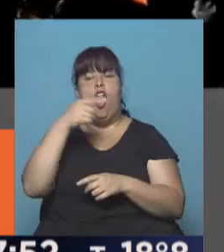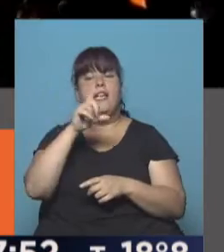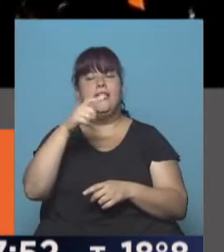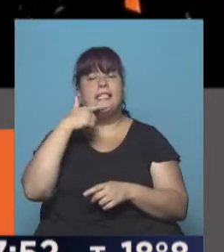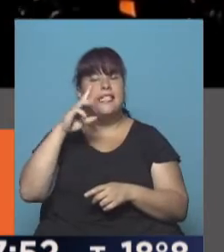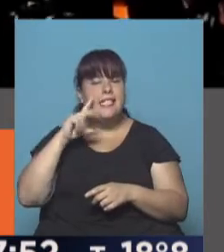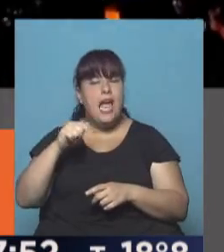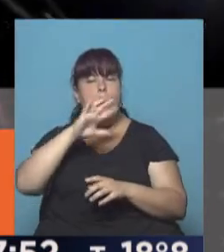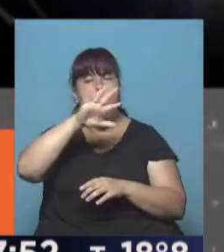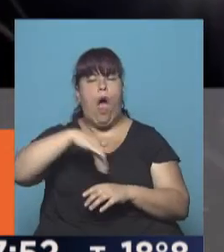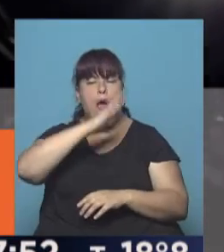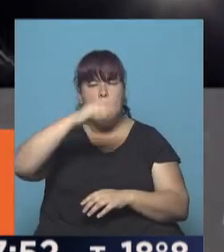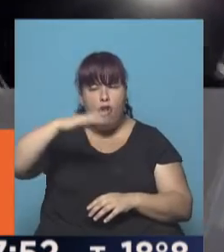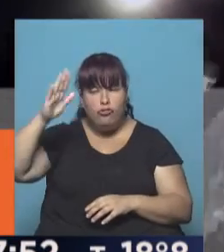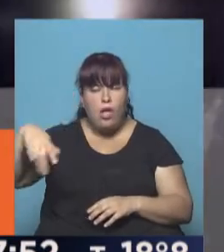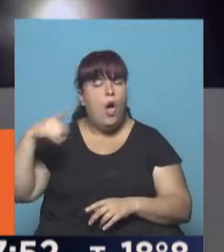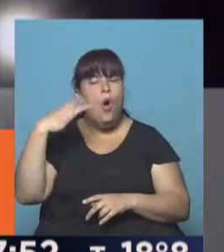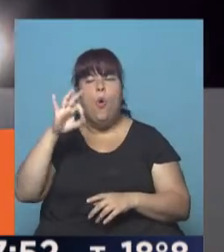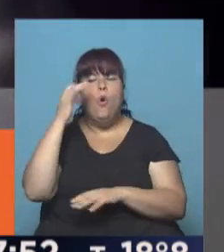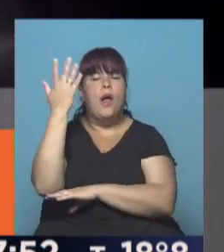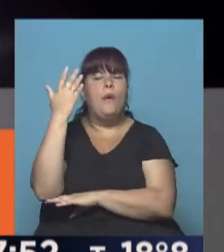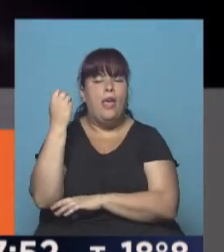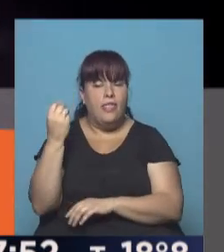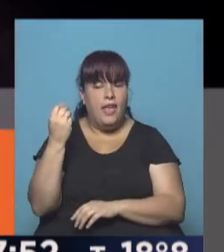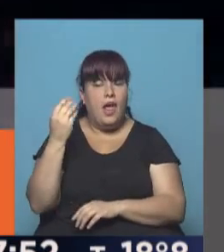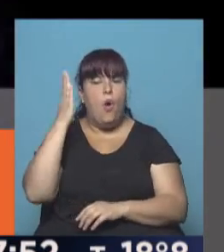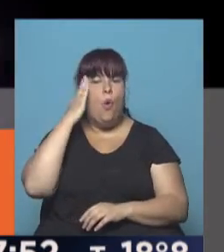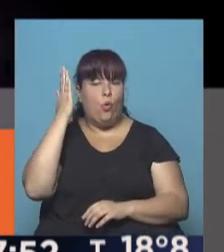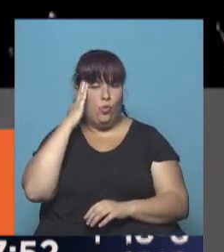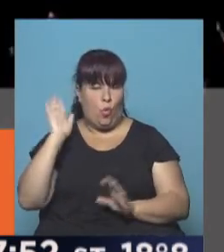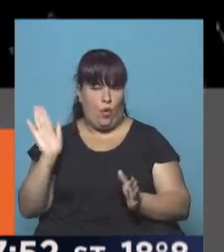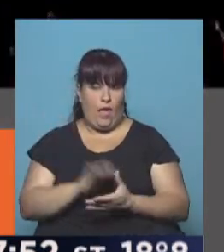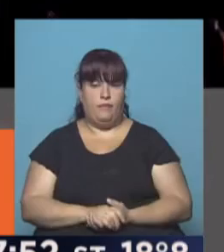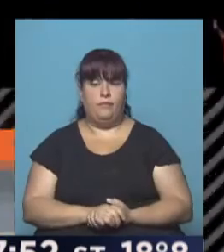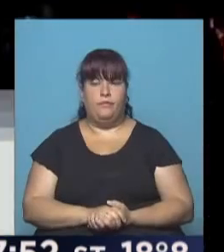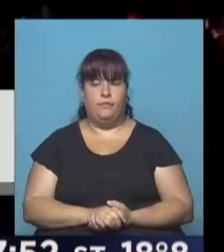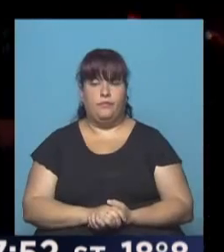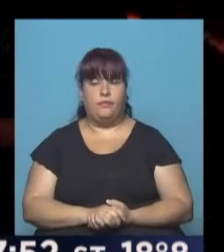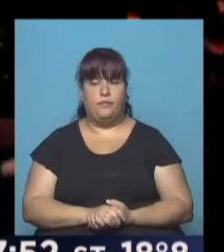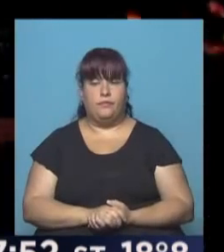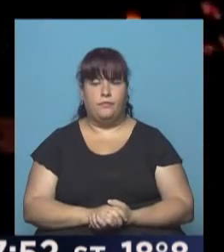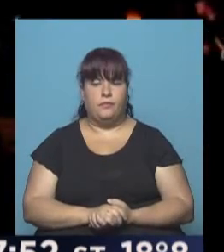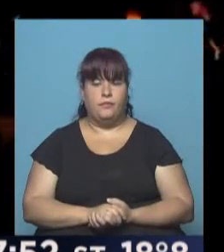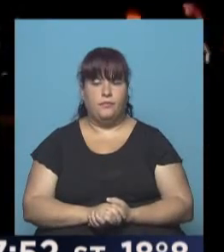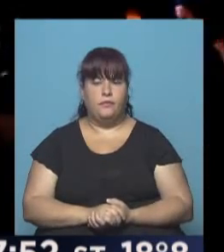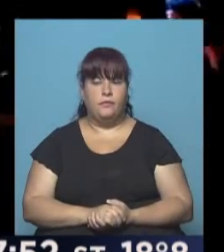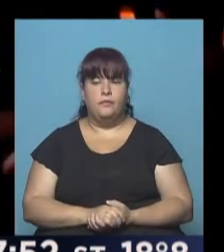una zona de montañas, con una única bandera, la cultura.